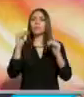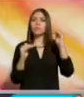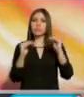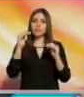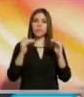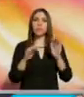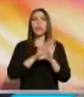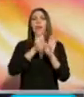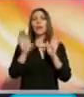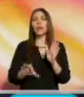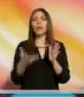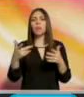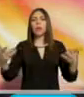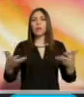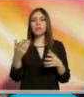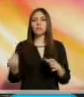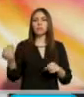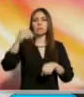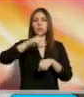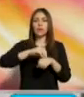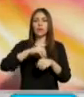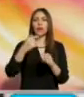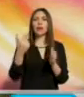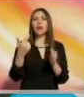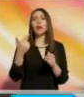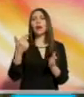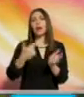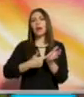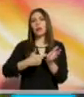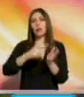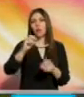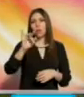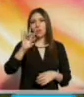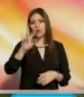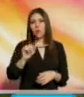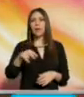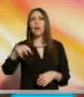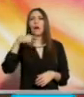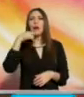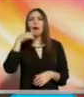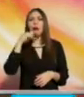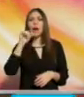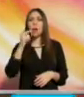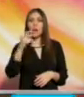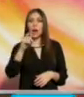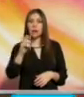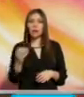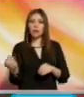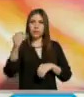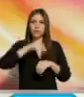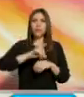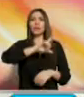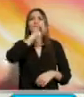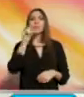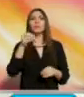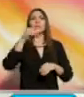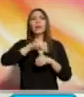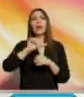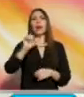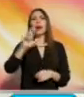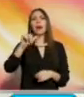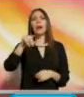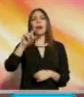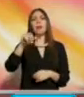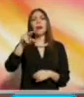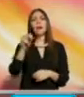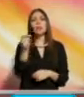lleva aguacate, lleva aceite de oliva, Sí. le estamos poniendo arándanos y tal, al rato va a ser un alimento muy alto en calorías.